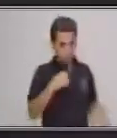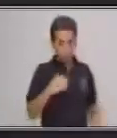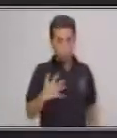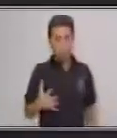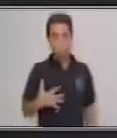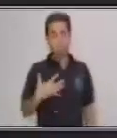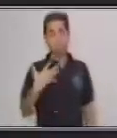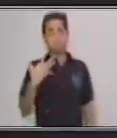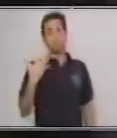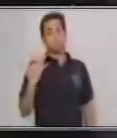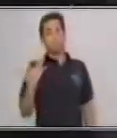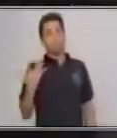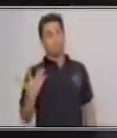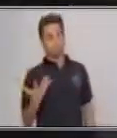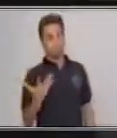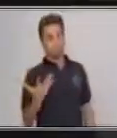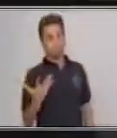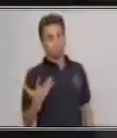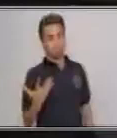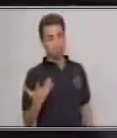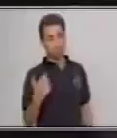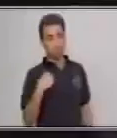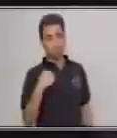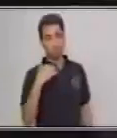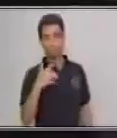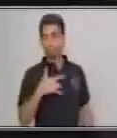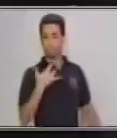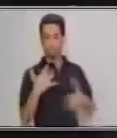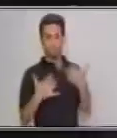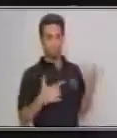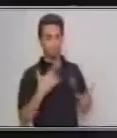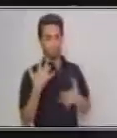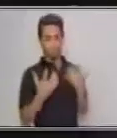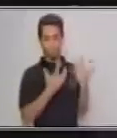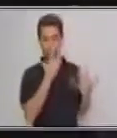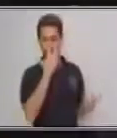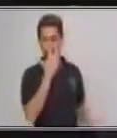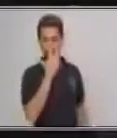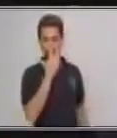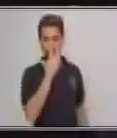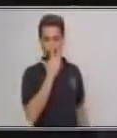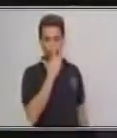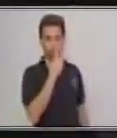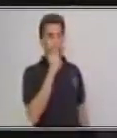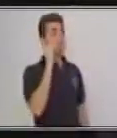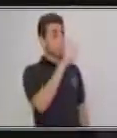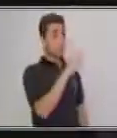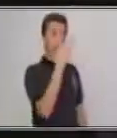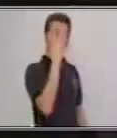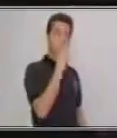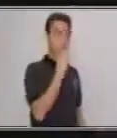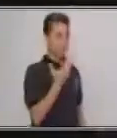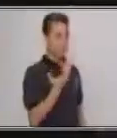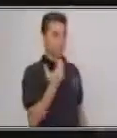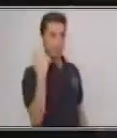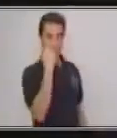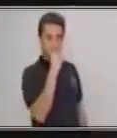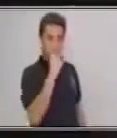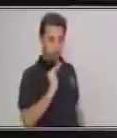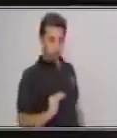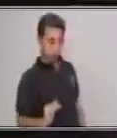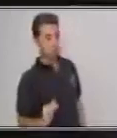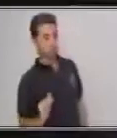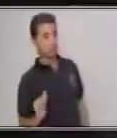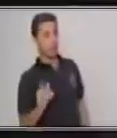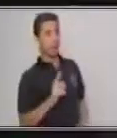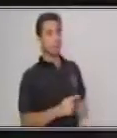Ustedes comprenderán que empecé a sentirme enojado. La niña tenía bonita apariencia, pero empezaba a